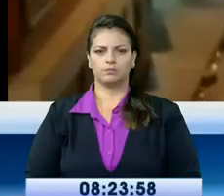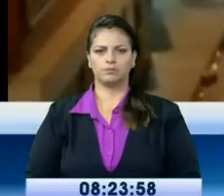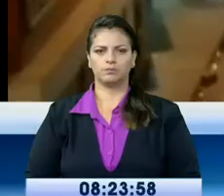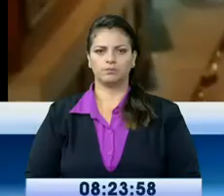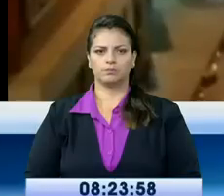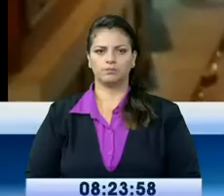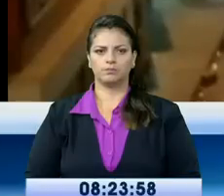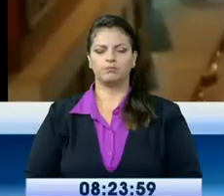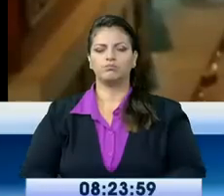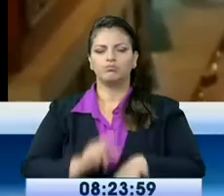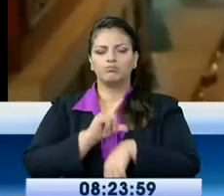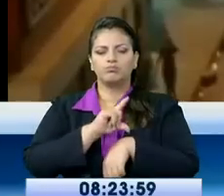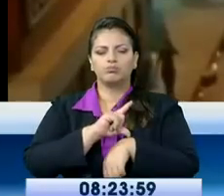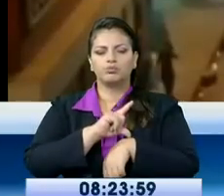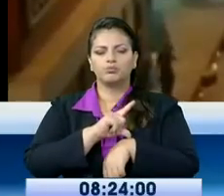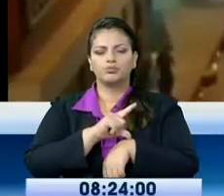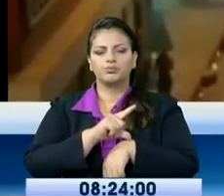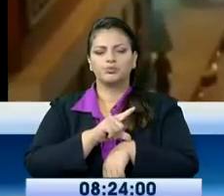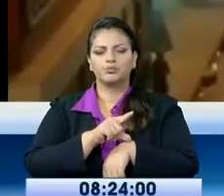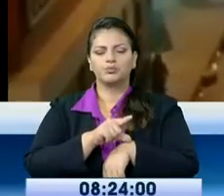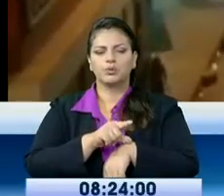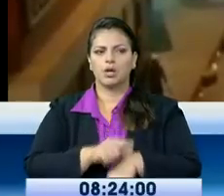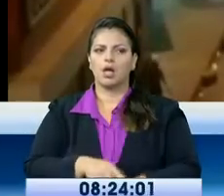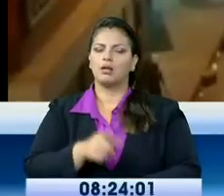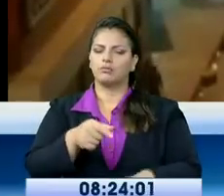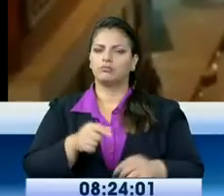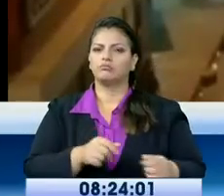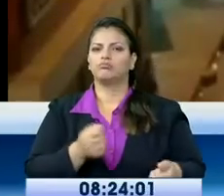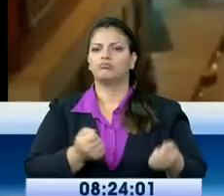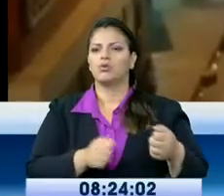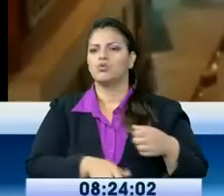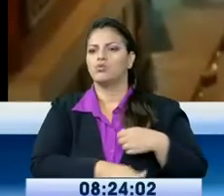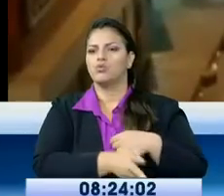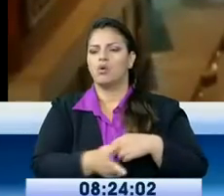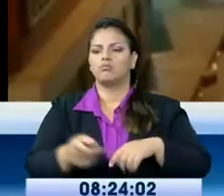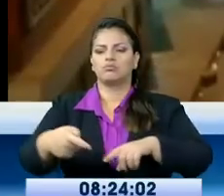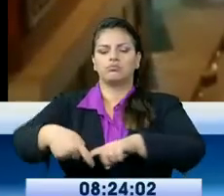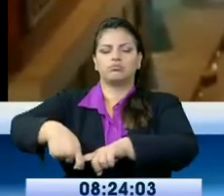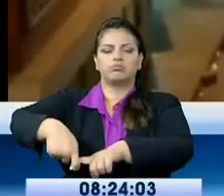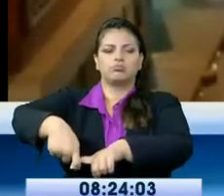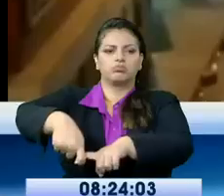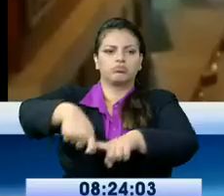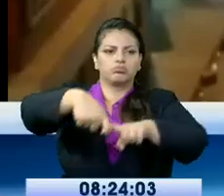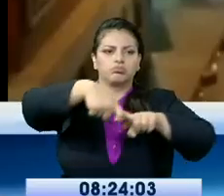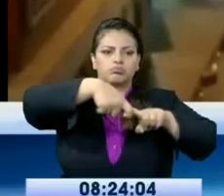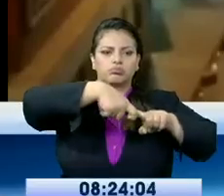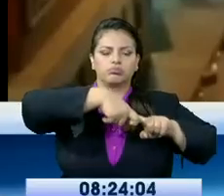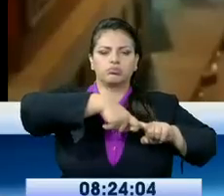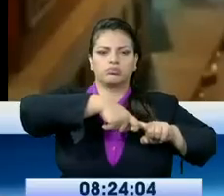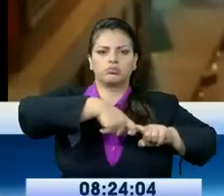Con el pasar de los minutos llega también una grúa para trasladar los automotores hasta los patios de la ATM.